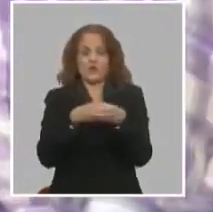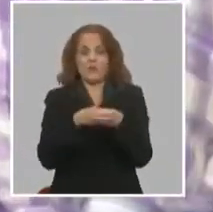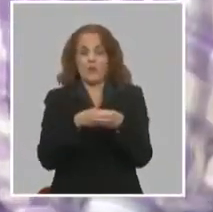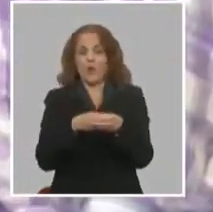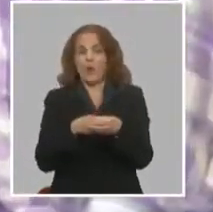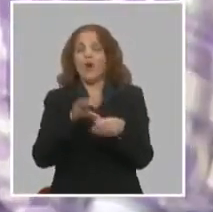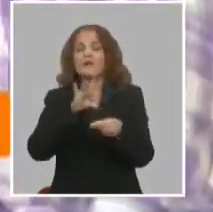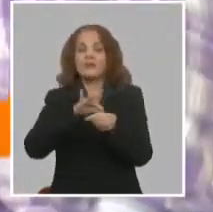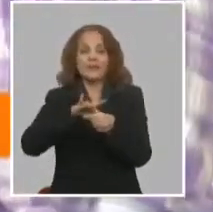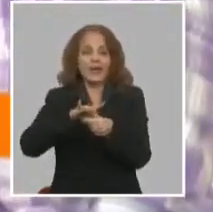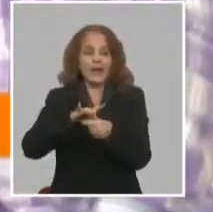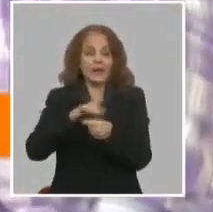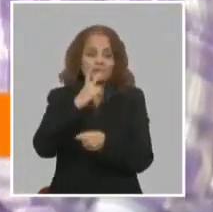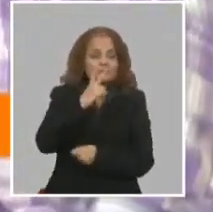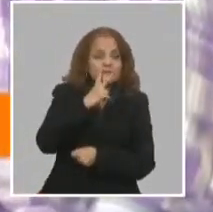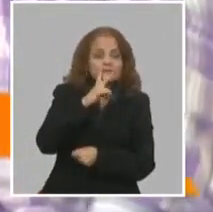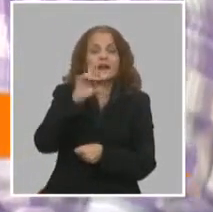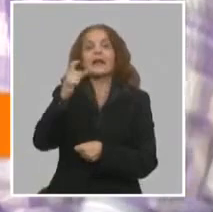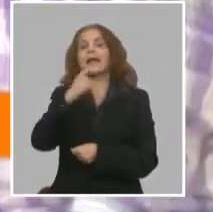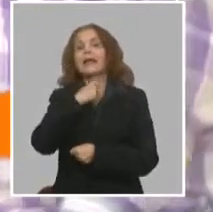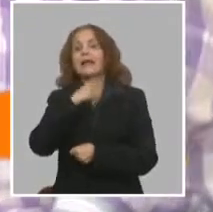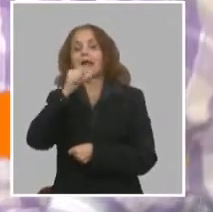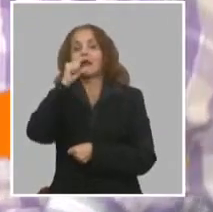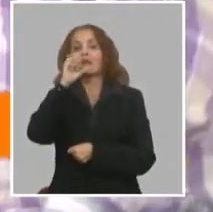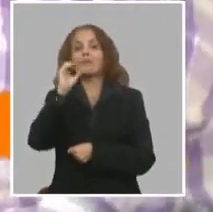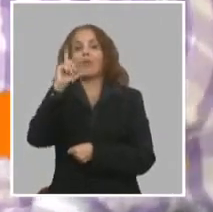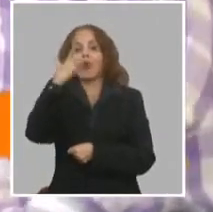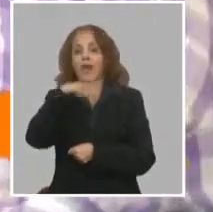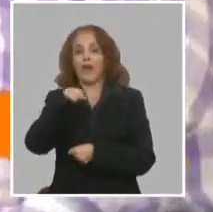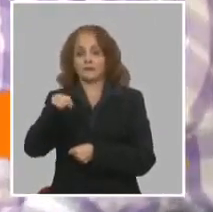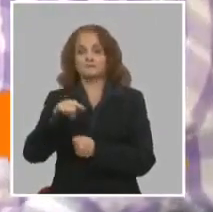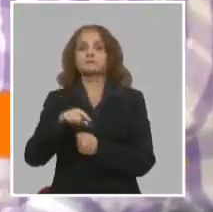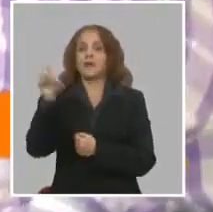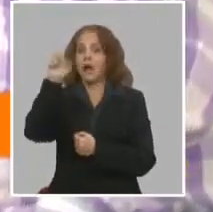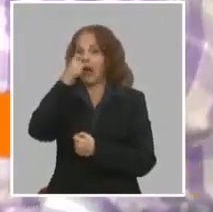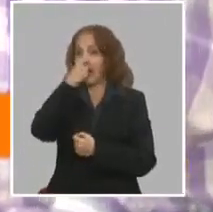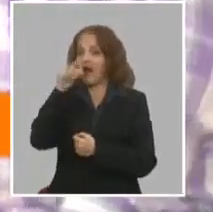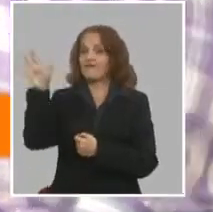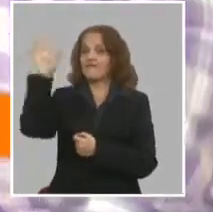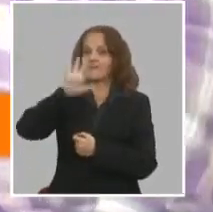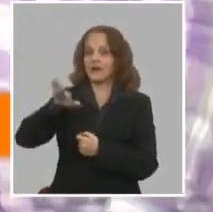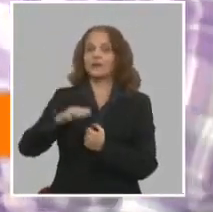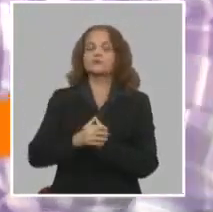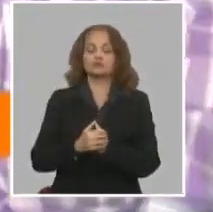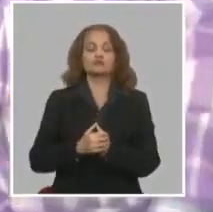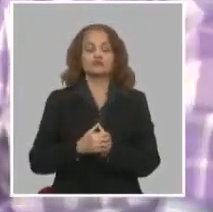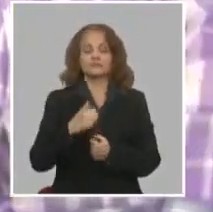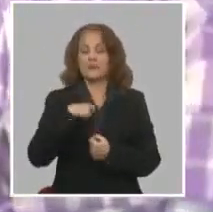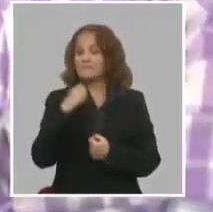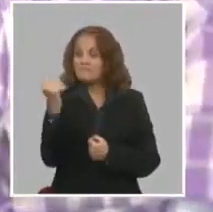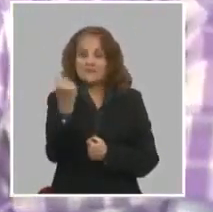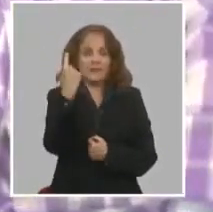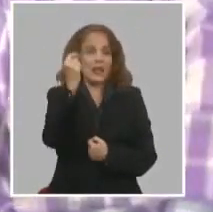usted en particular estuvo en Sierra Leona. Cuénteme sobre esto. Fue la primera gran experiencia mía en la Henry Reef.